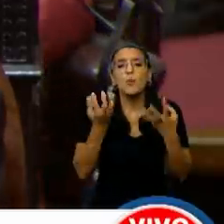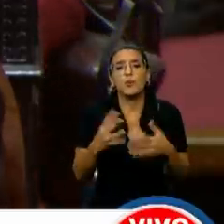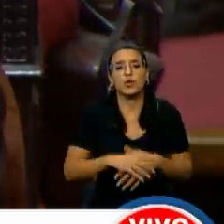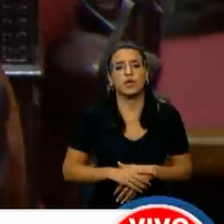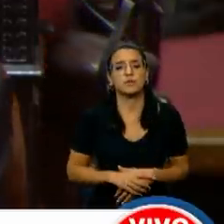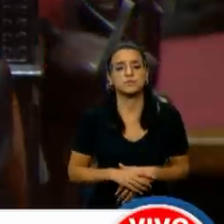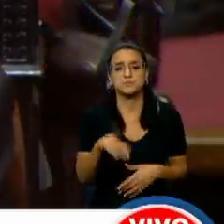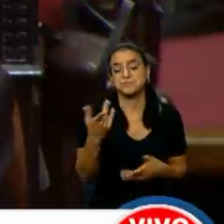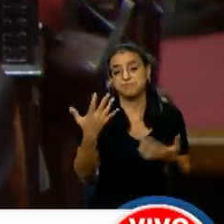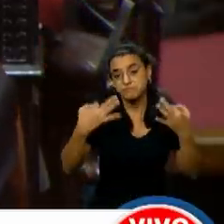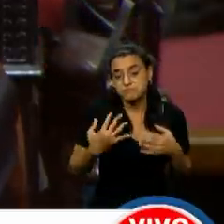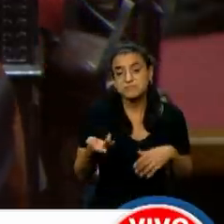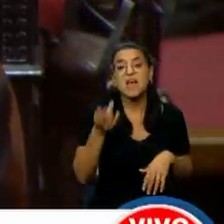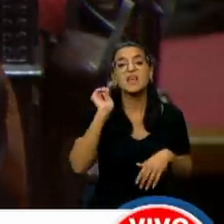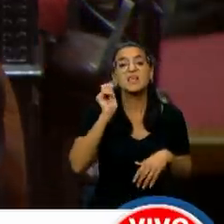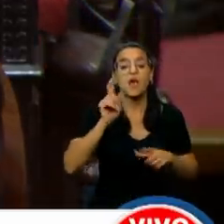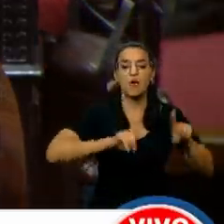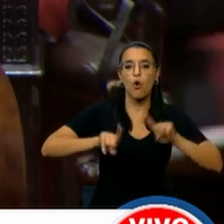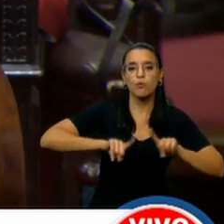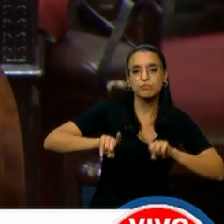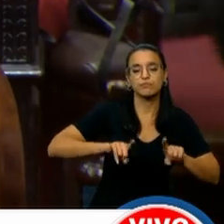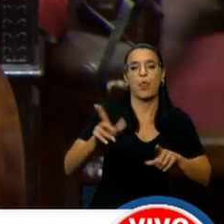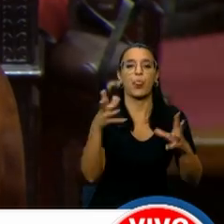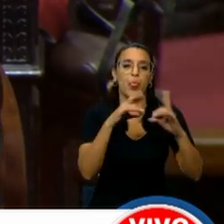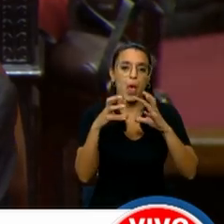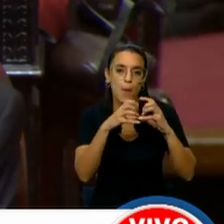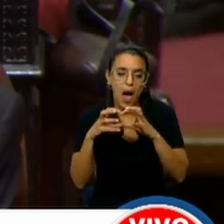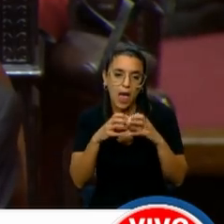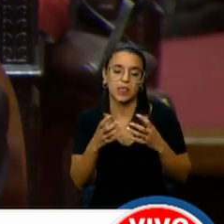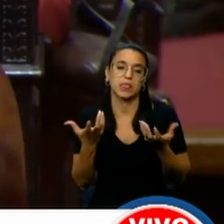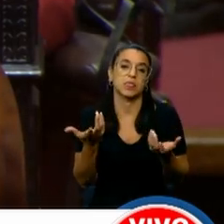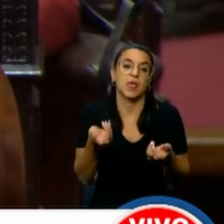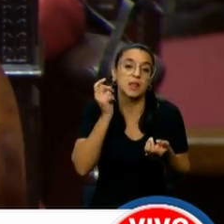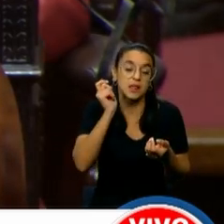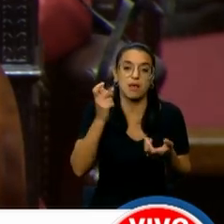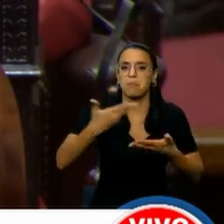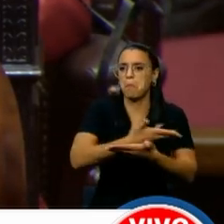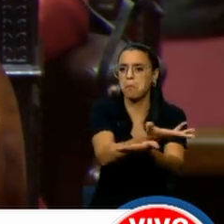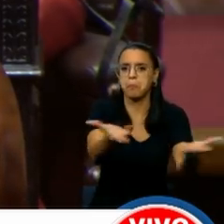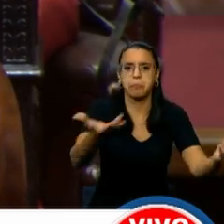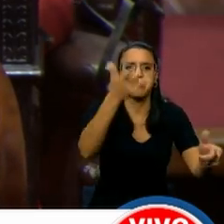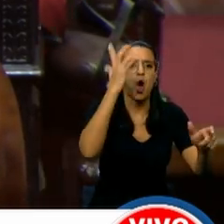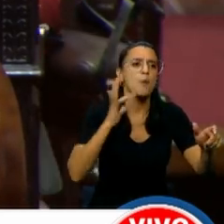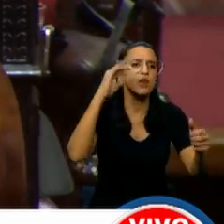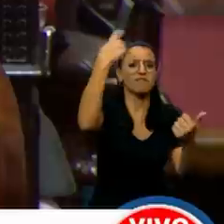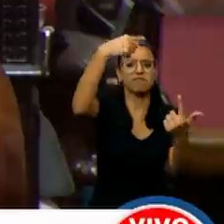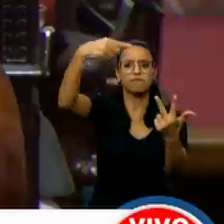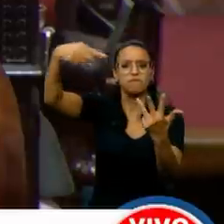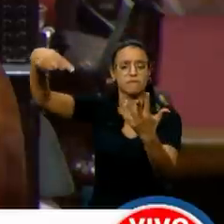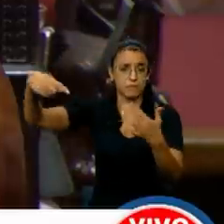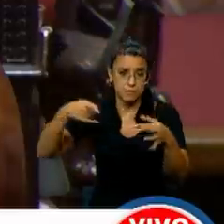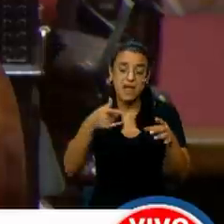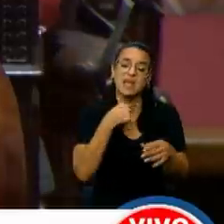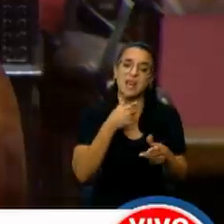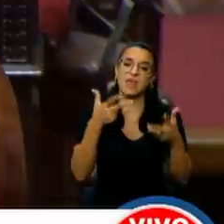en definitiva es quien tiene que conducir el debate y lo fue lo más amplio posible así que quería recalcar esto ante